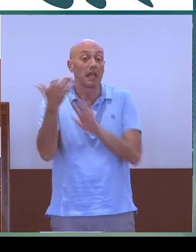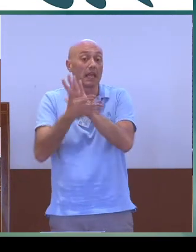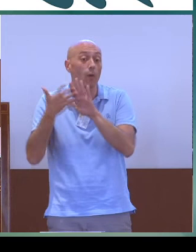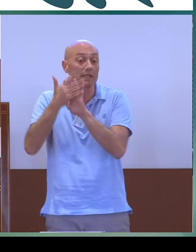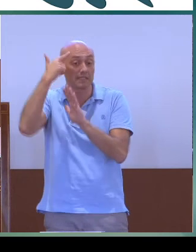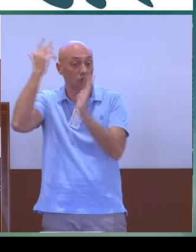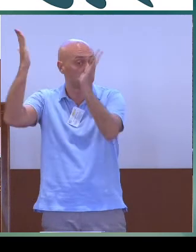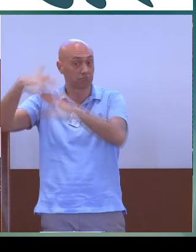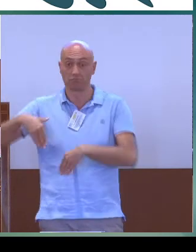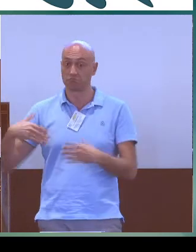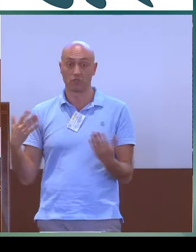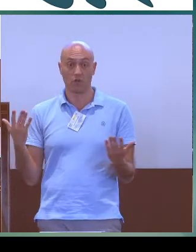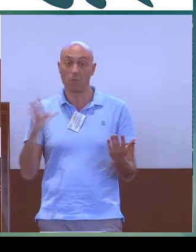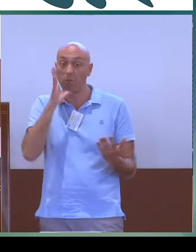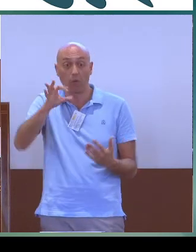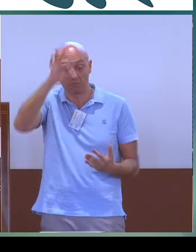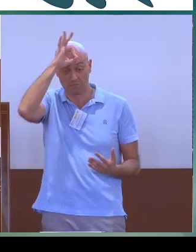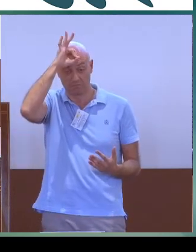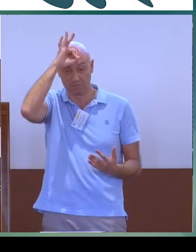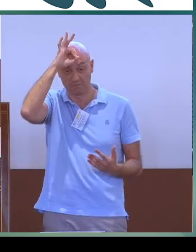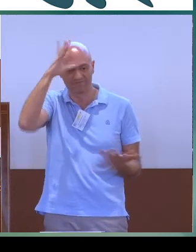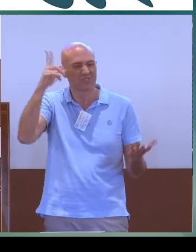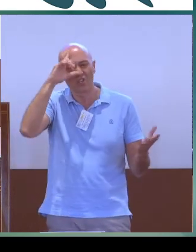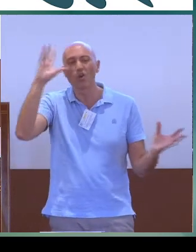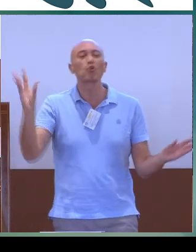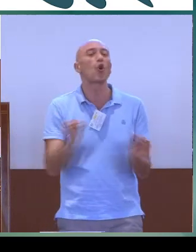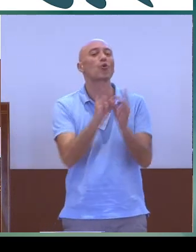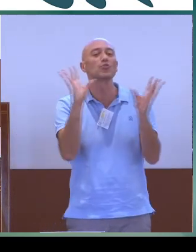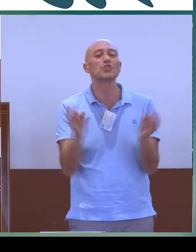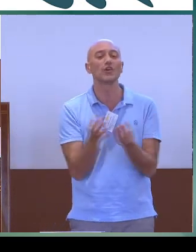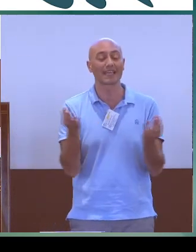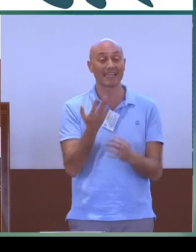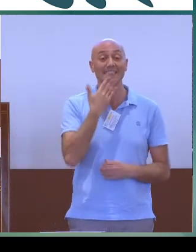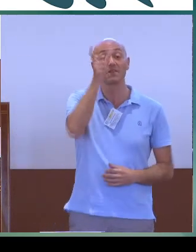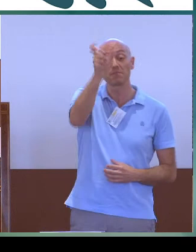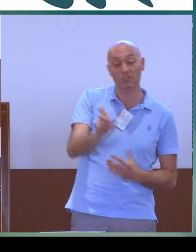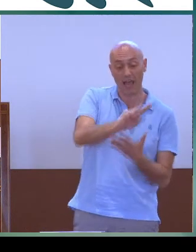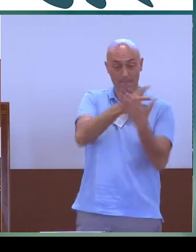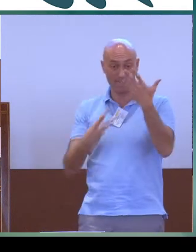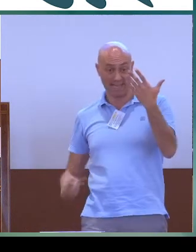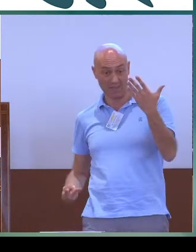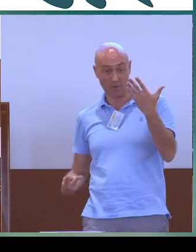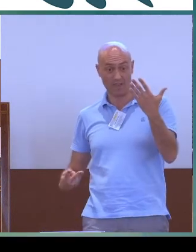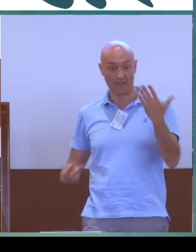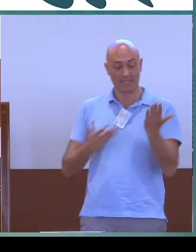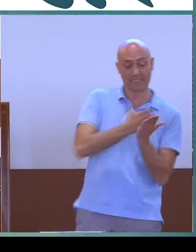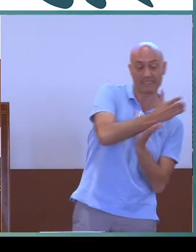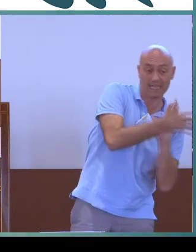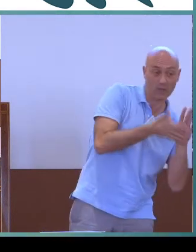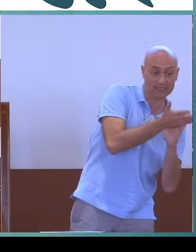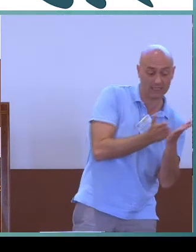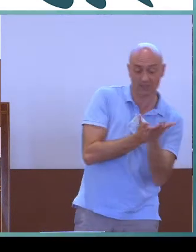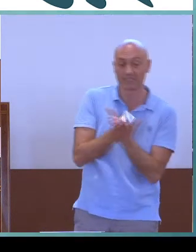para el experimento 1, es que cuando los bilingües bimodales escuchan palabras en español, o sea, la comprensión